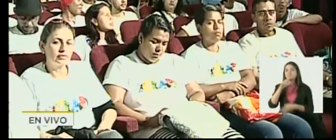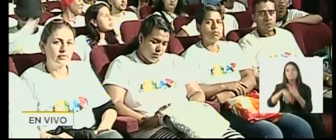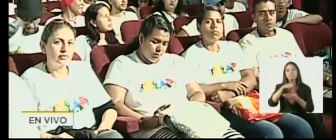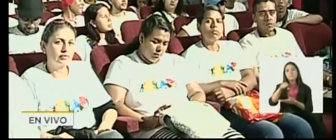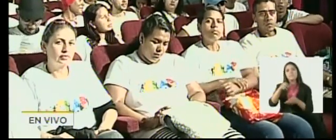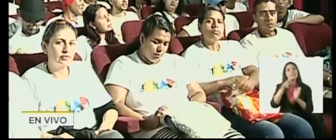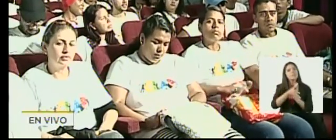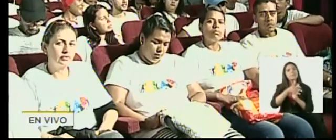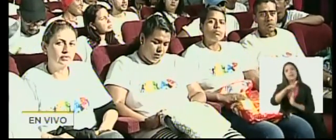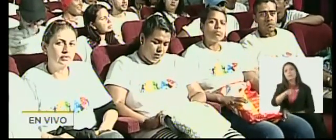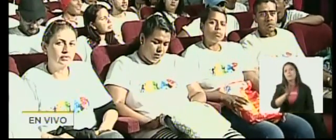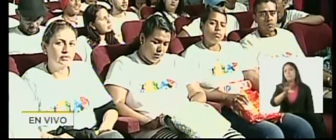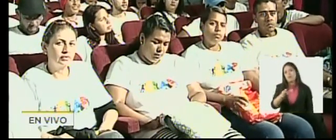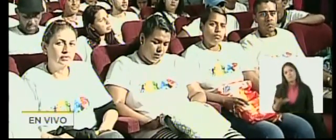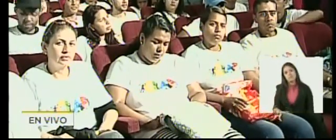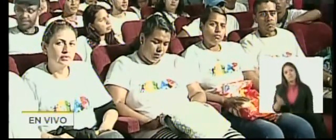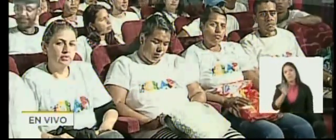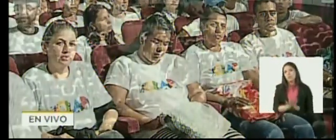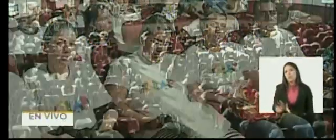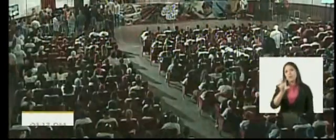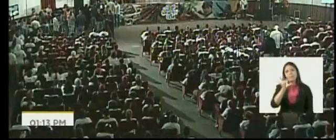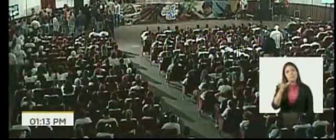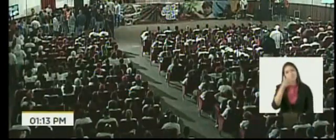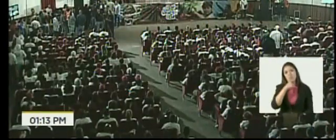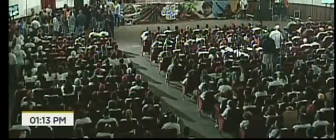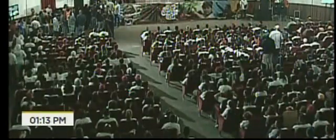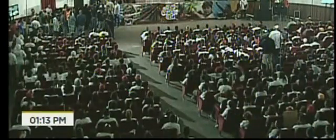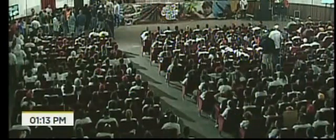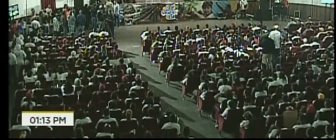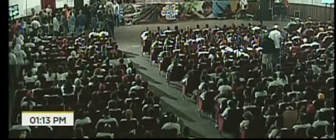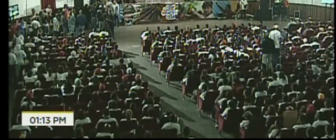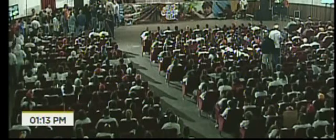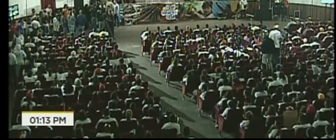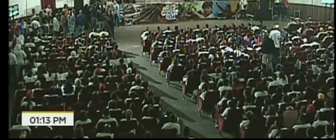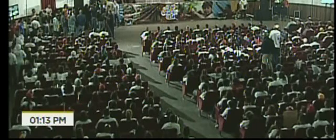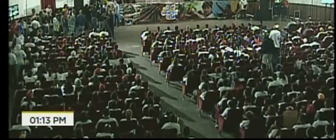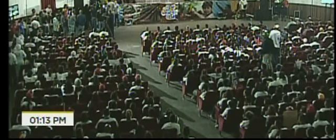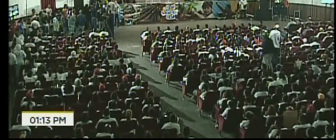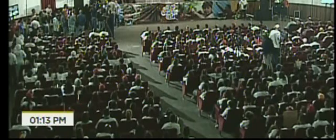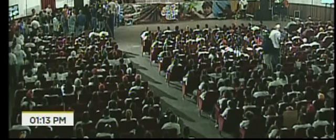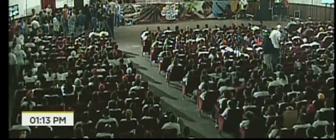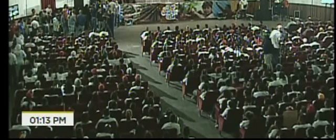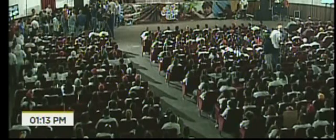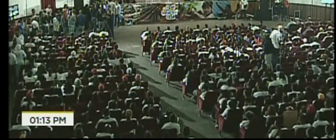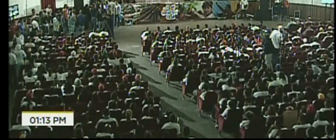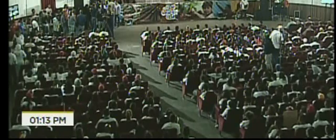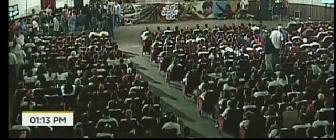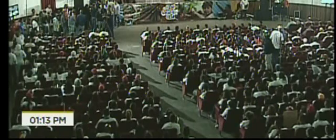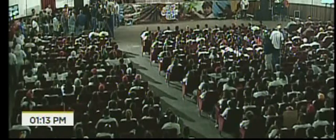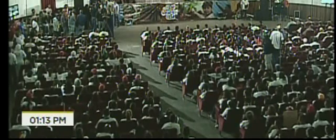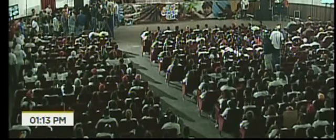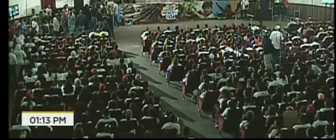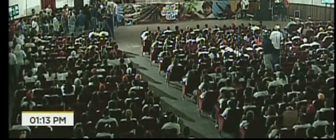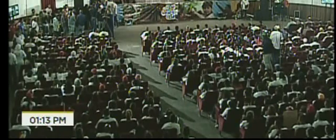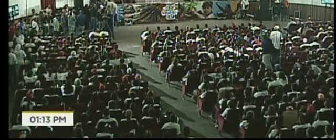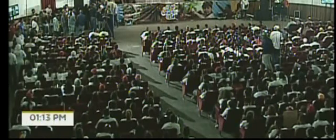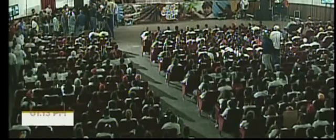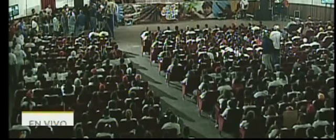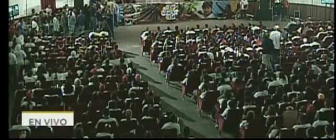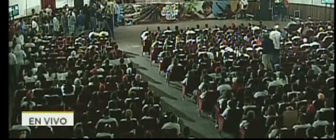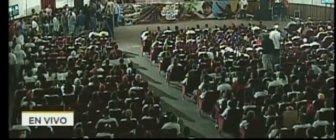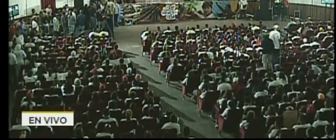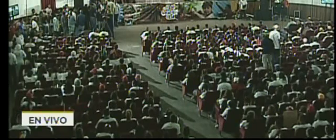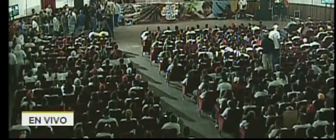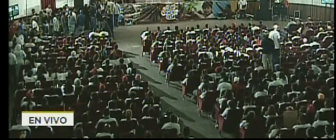¿Ah? ¿Qué fuera de nuestra patria si no tuviéramos los CLAP? Así que es, creo,